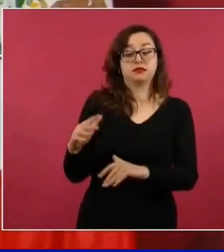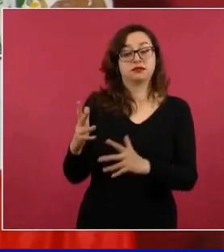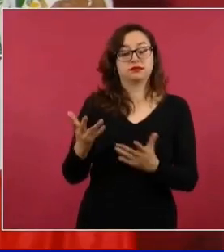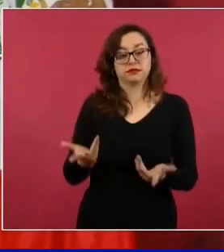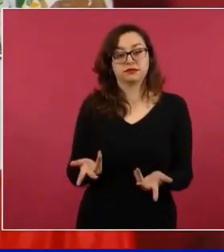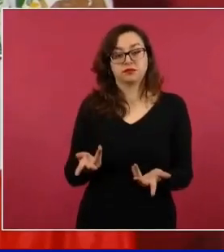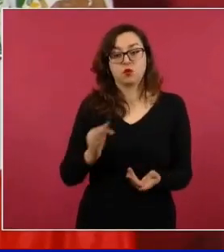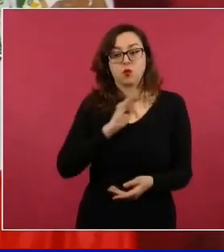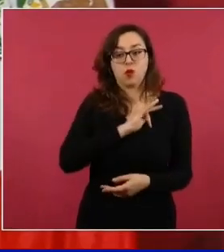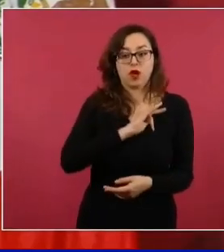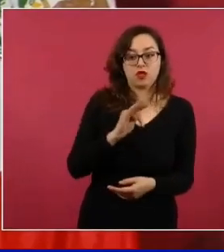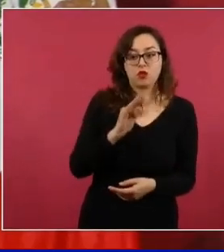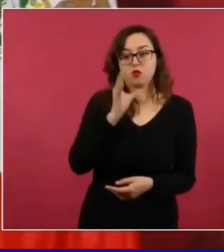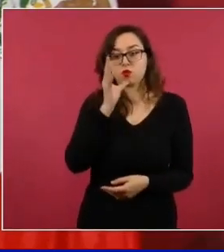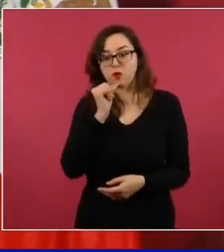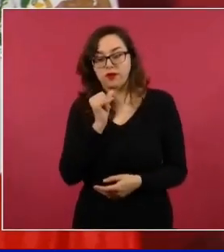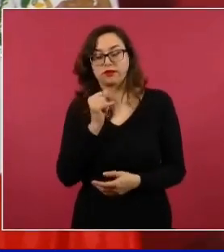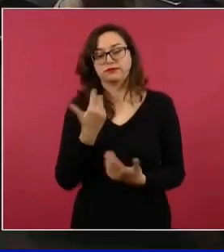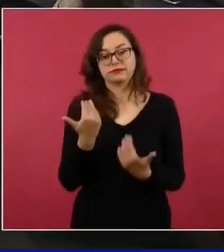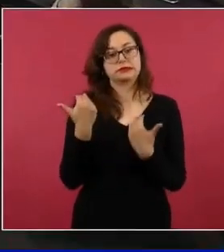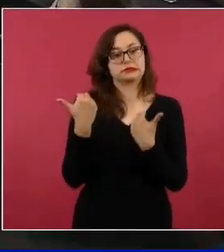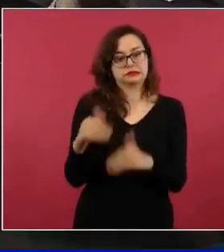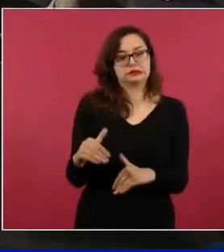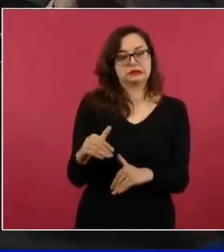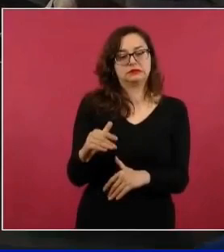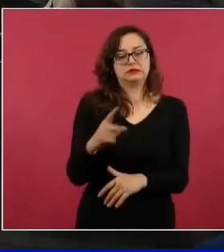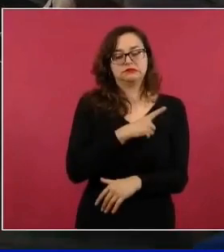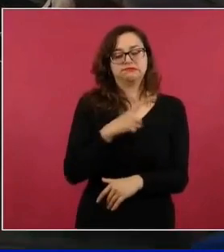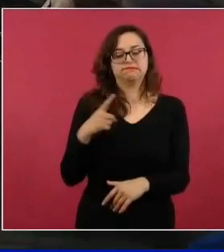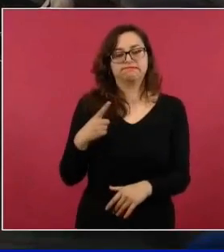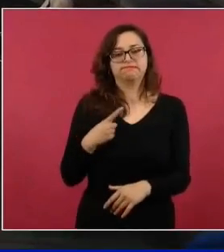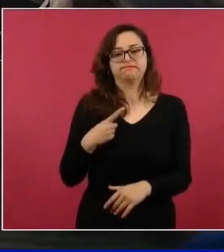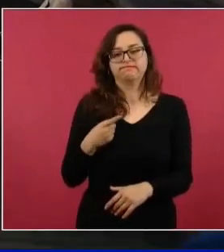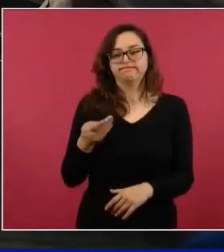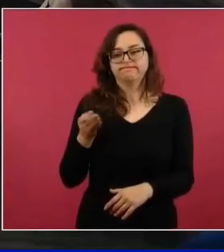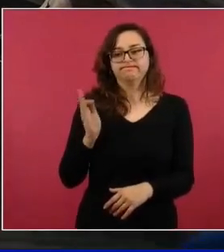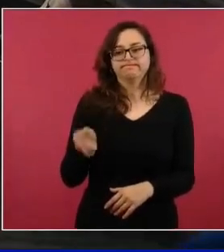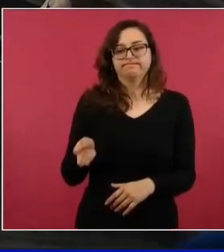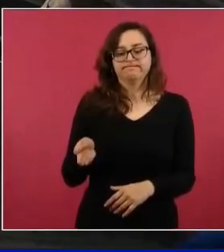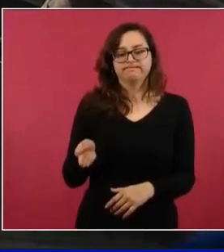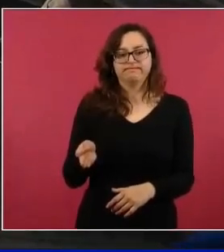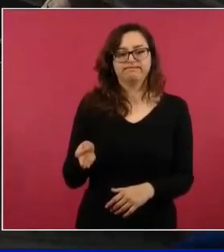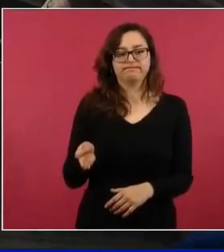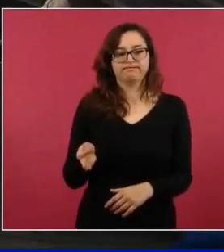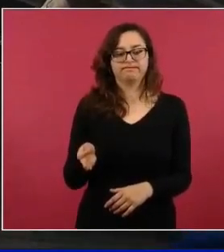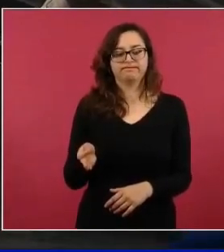Y desde luego